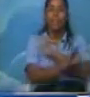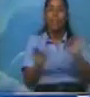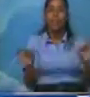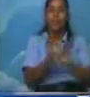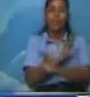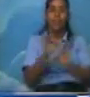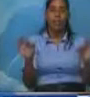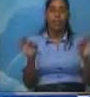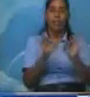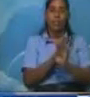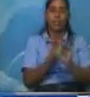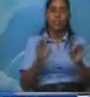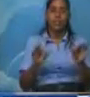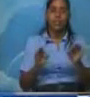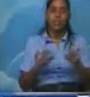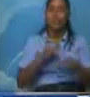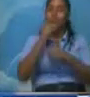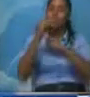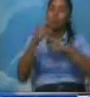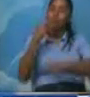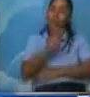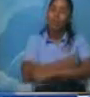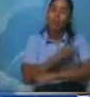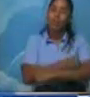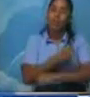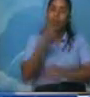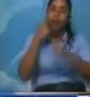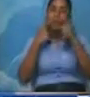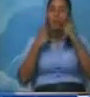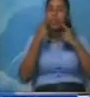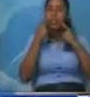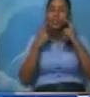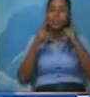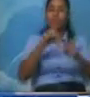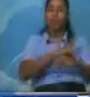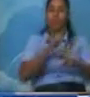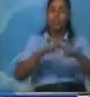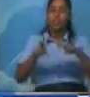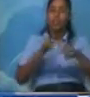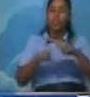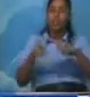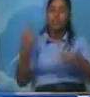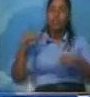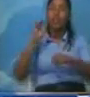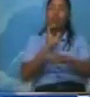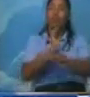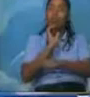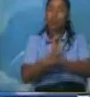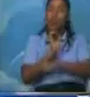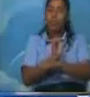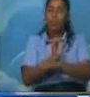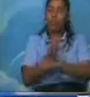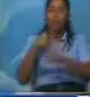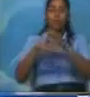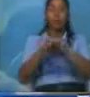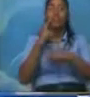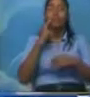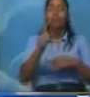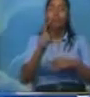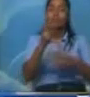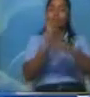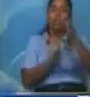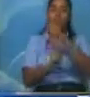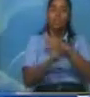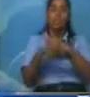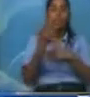nada no le haga caso a Lágrimas de muchacho tenga cuidado vamos a decir el versículo que nos